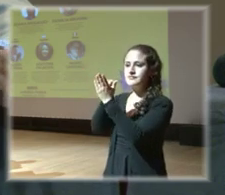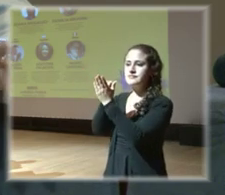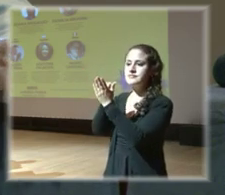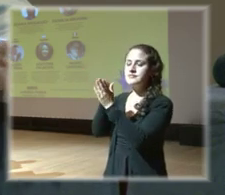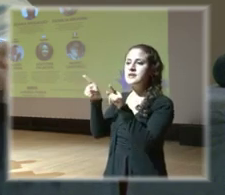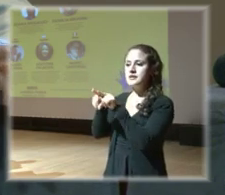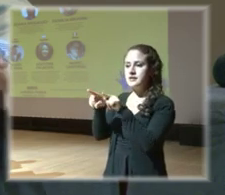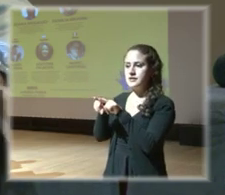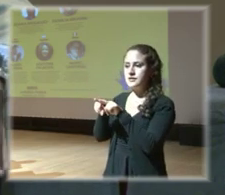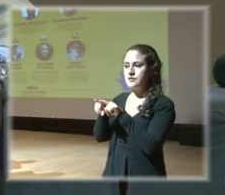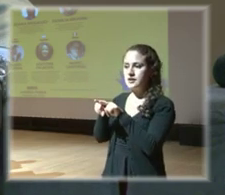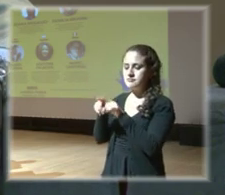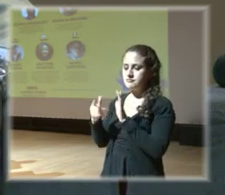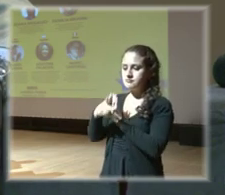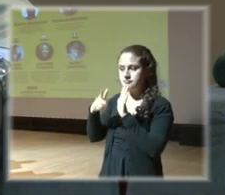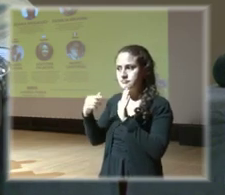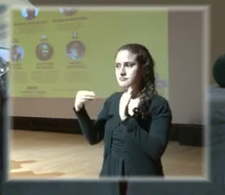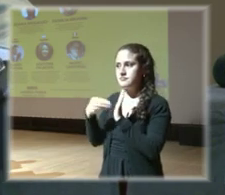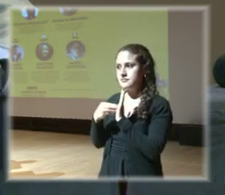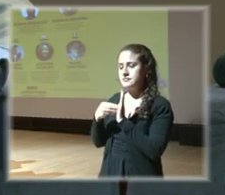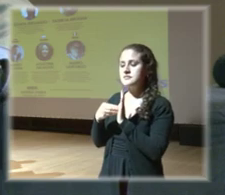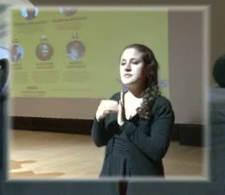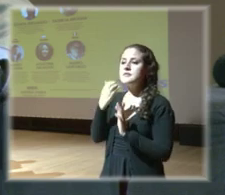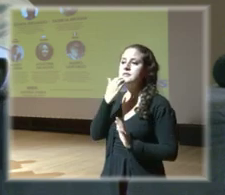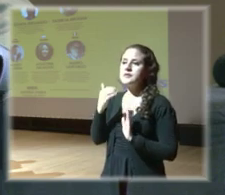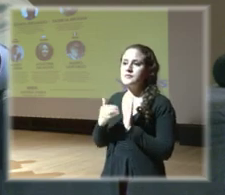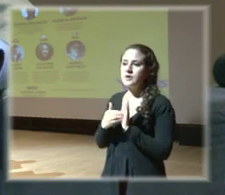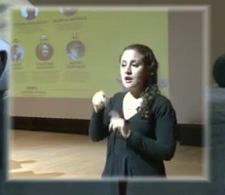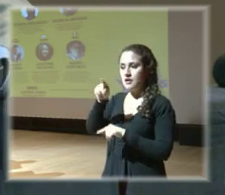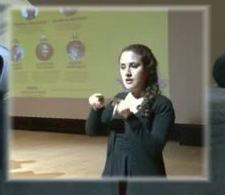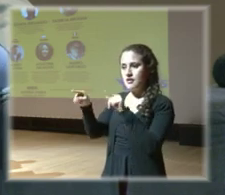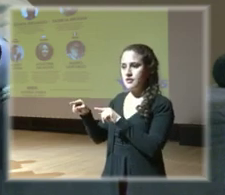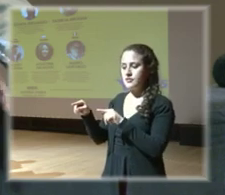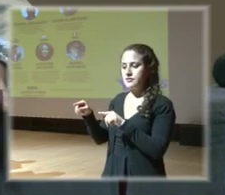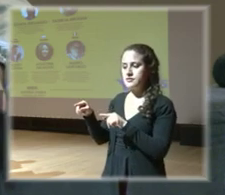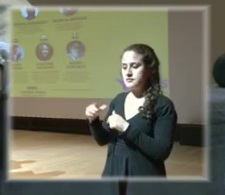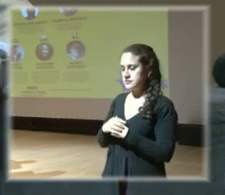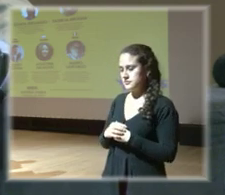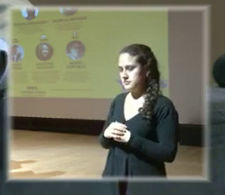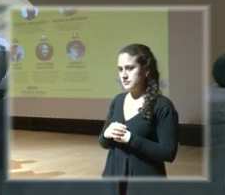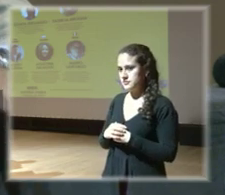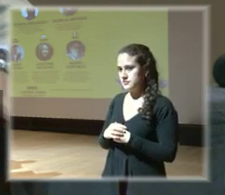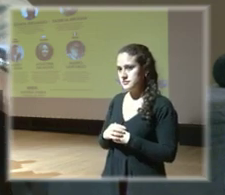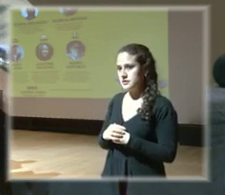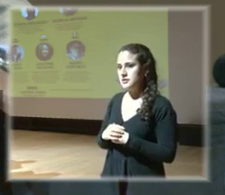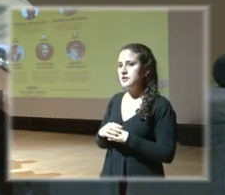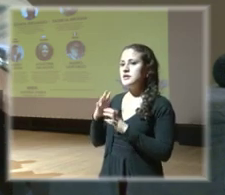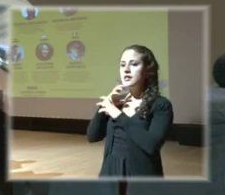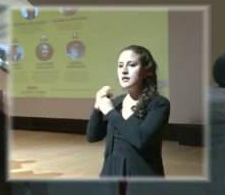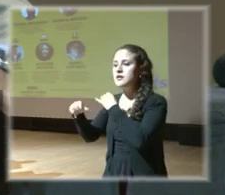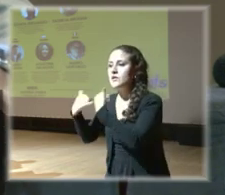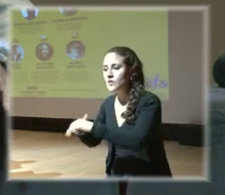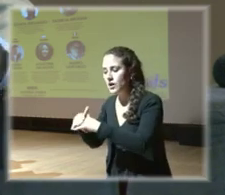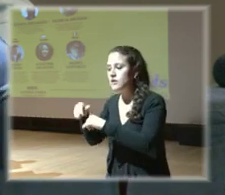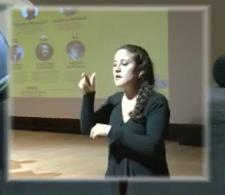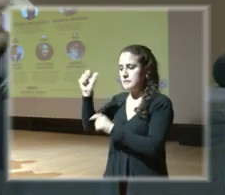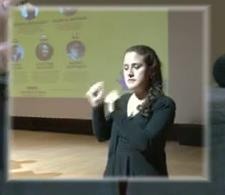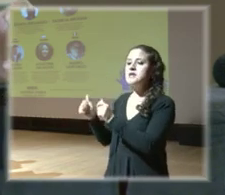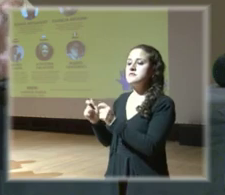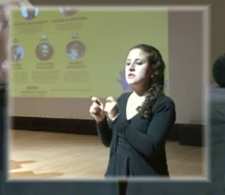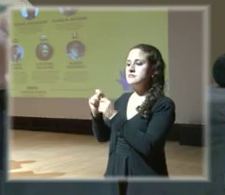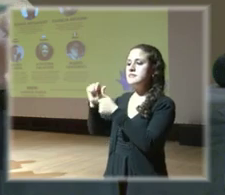embriaguez consuetudinaria, aquellos que se dedican al juego, los ludópatas, pueden ser declarados interdictos. Y